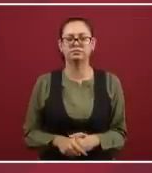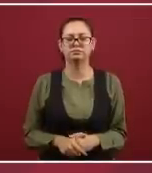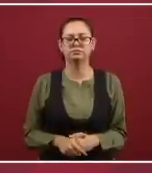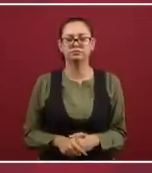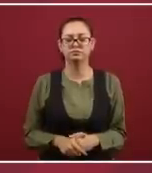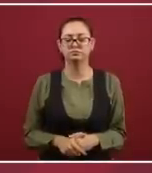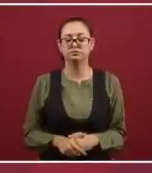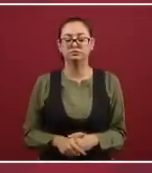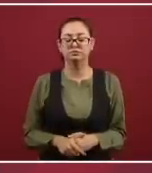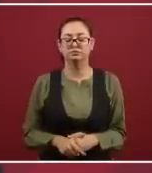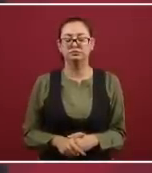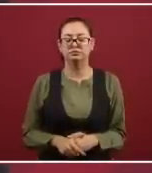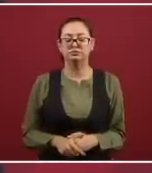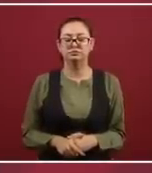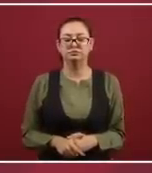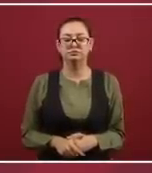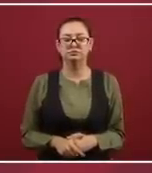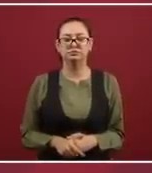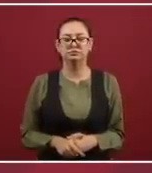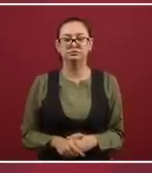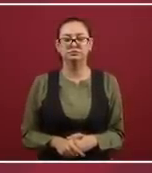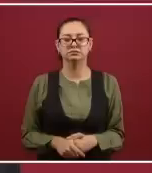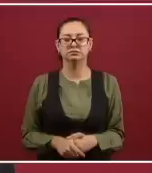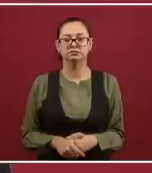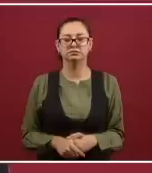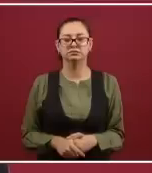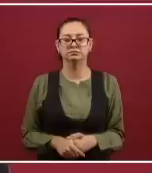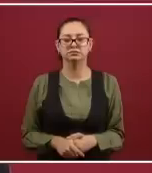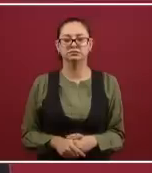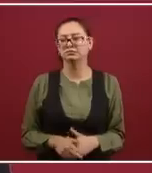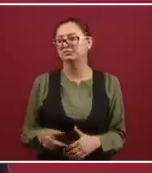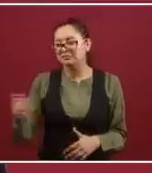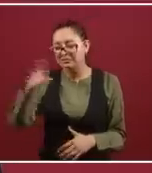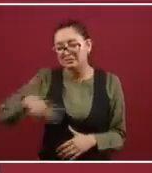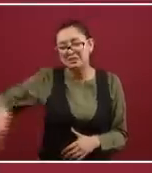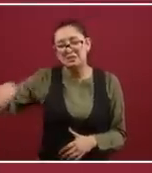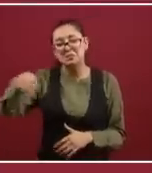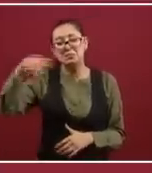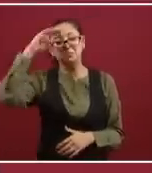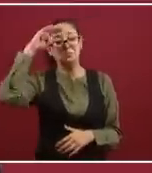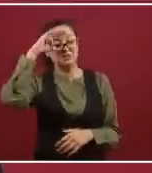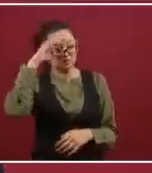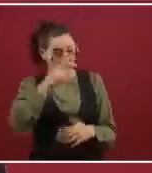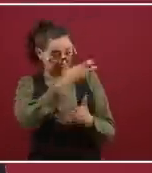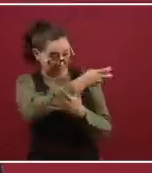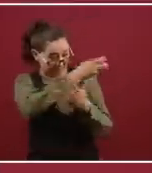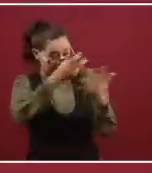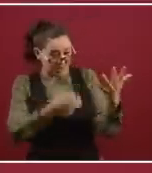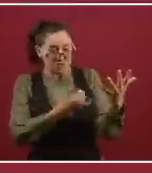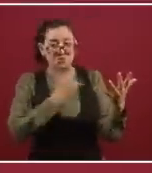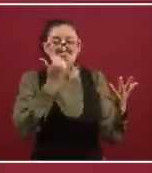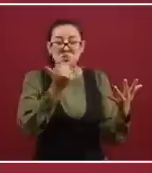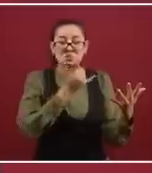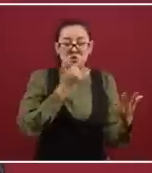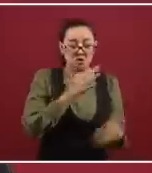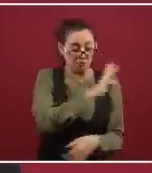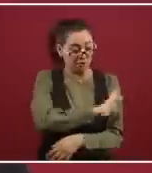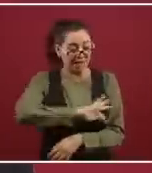que no apuesten a la felicidad efímera, al lujo barato